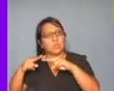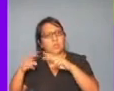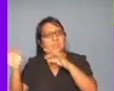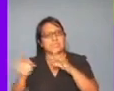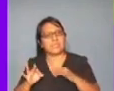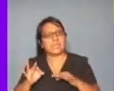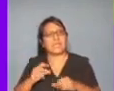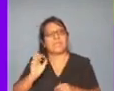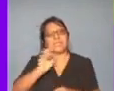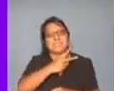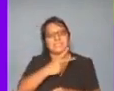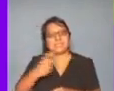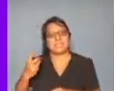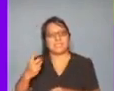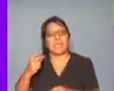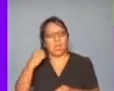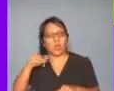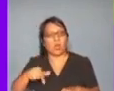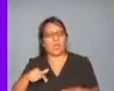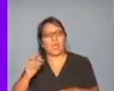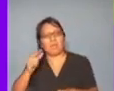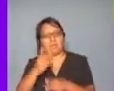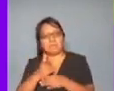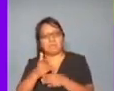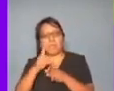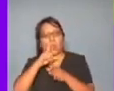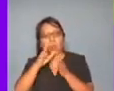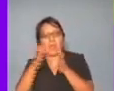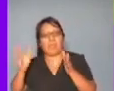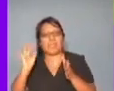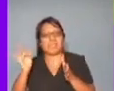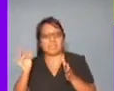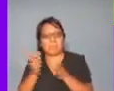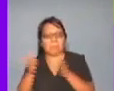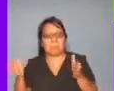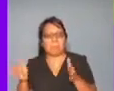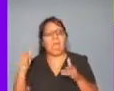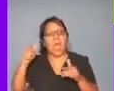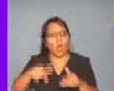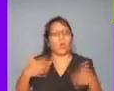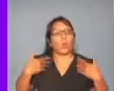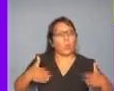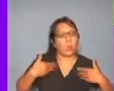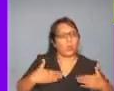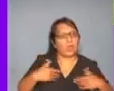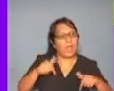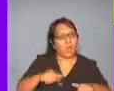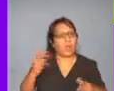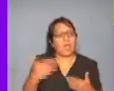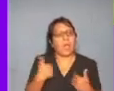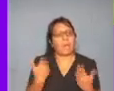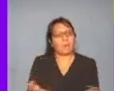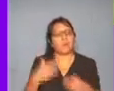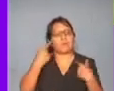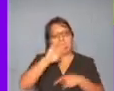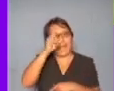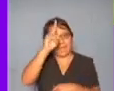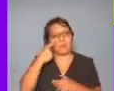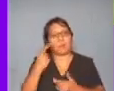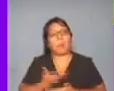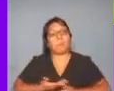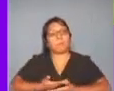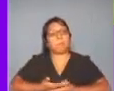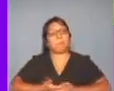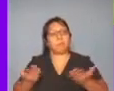segundo semestre, hoy ya lo tenemos en verano, lo tenemos en el primer semestre, y esto tiene que ver un poco con el trabajo de promoción que se viene desarrollando en los distintos lugares. Hablando